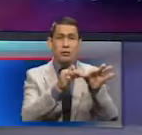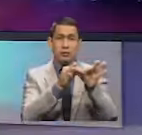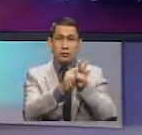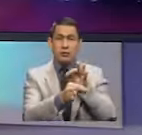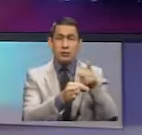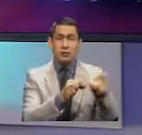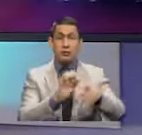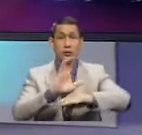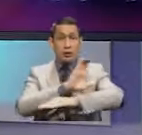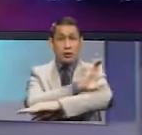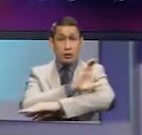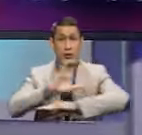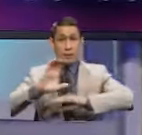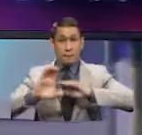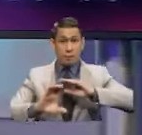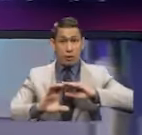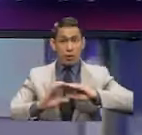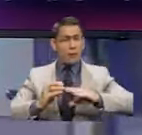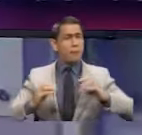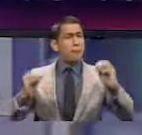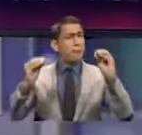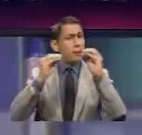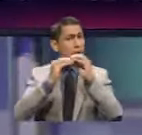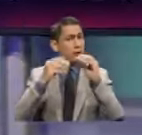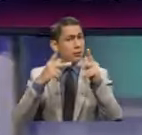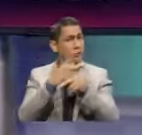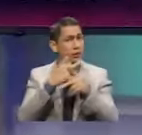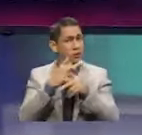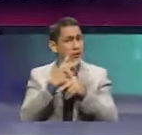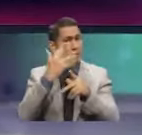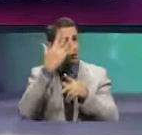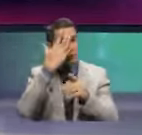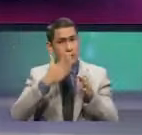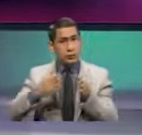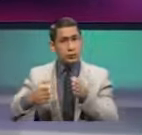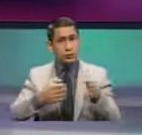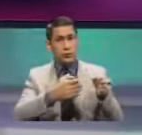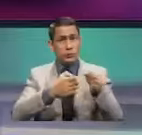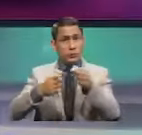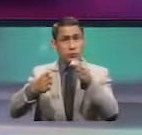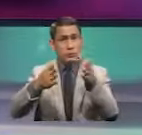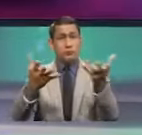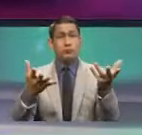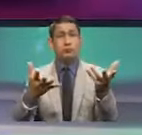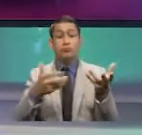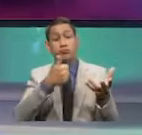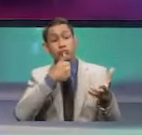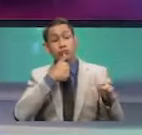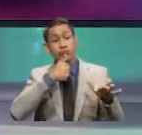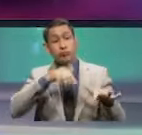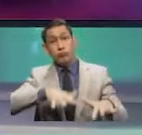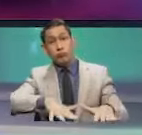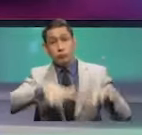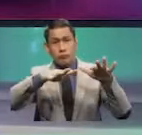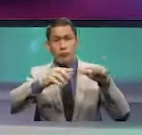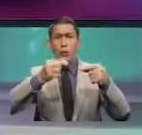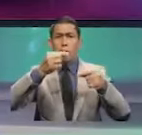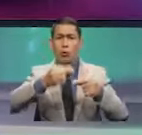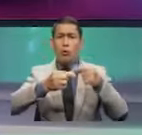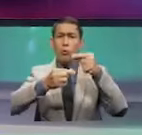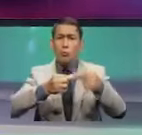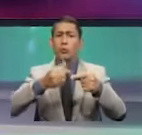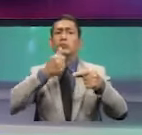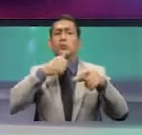rural las cosas son mucho más serias, porque las carreteras no aparecen aún, aunque las aguas de a poco empiezan a bajar,